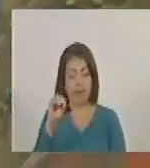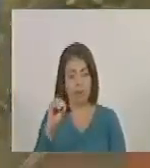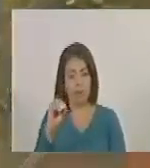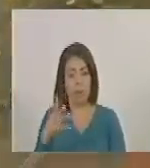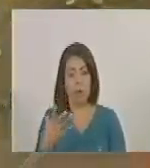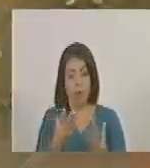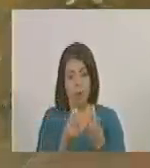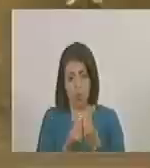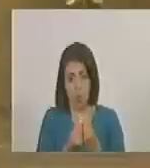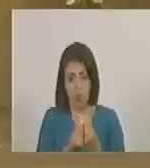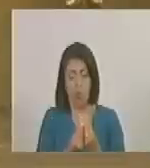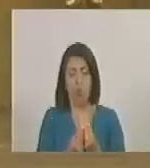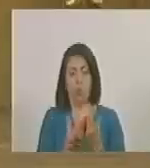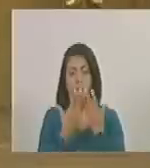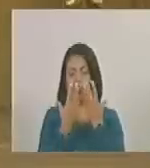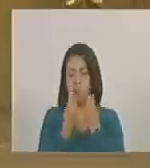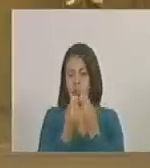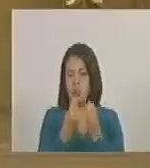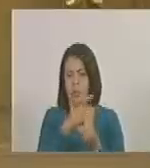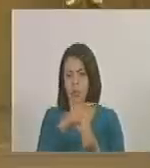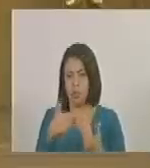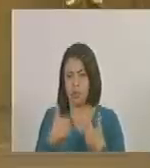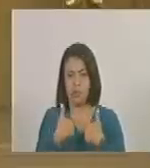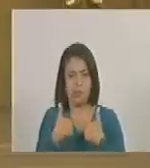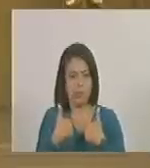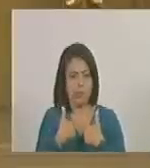y junto a Fabricio hablar de miles de mártires